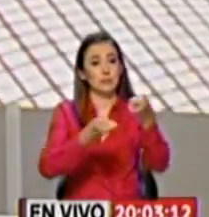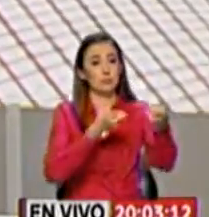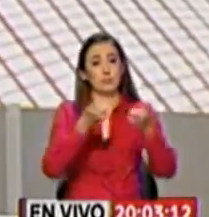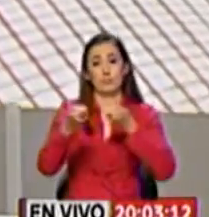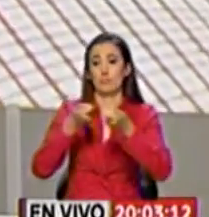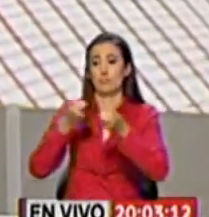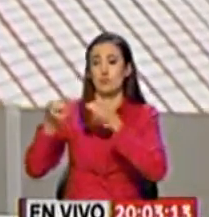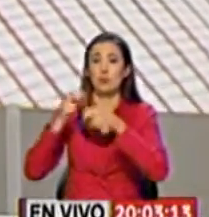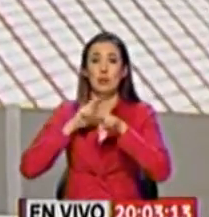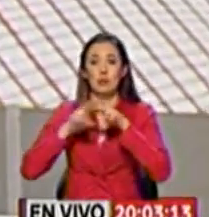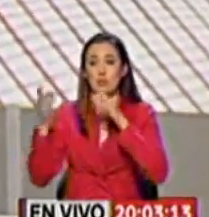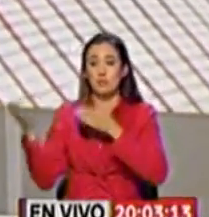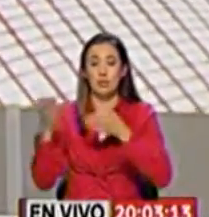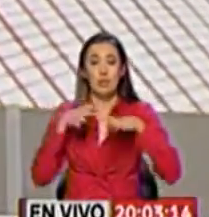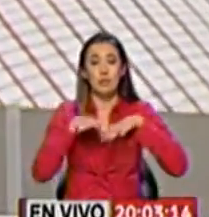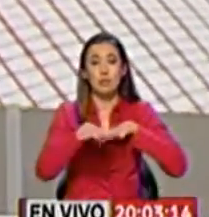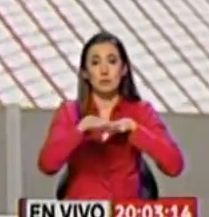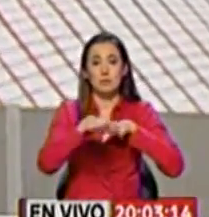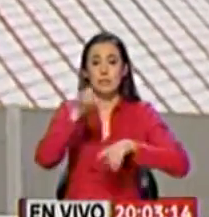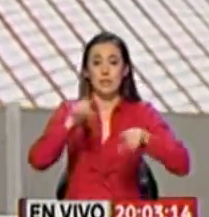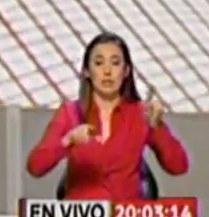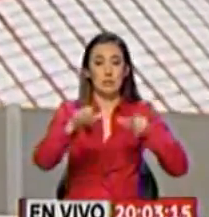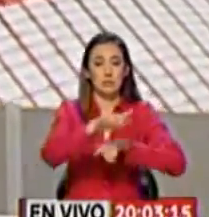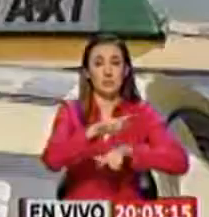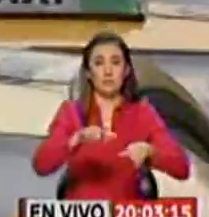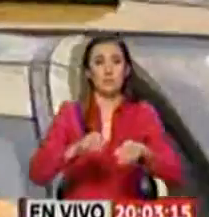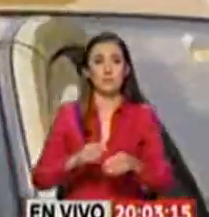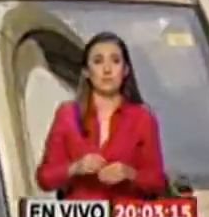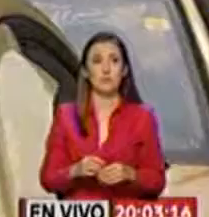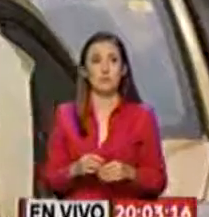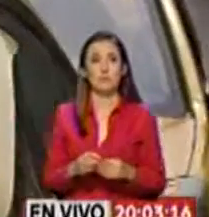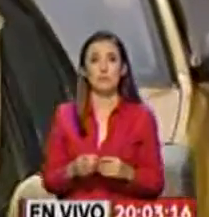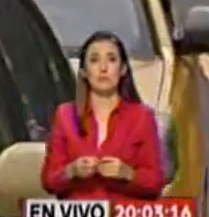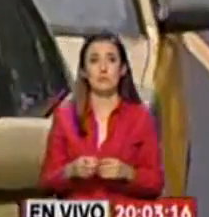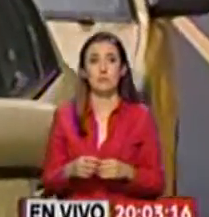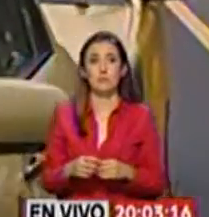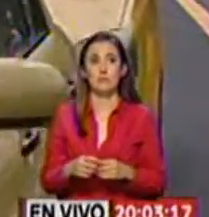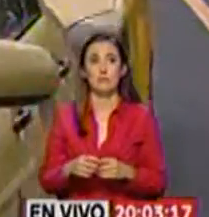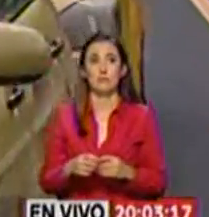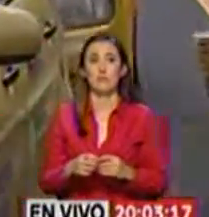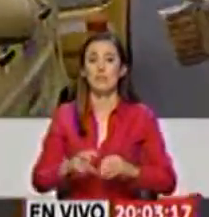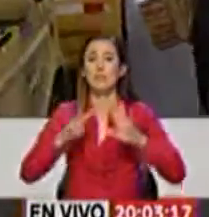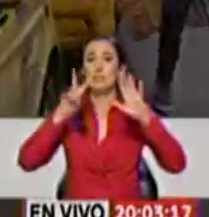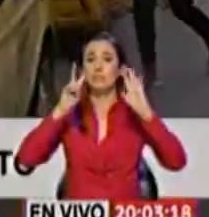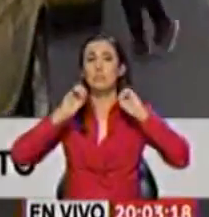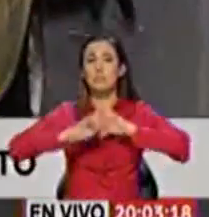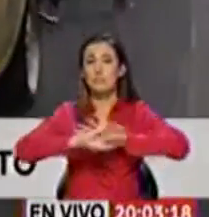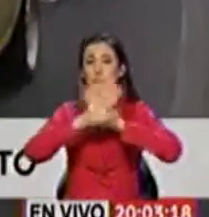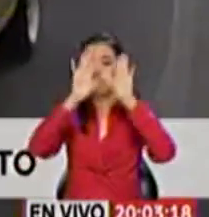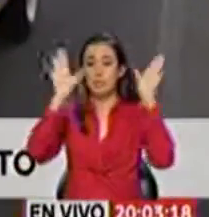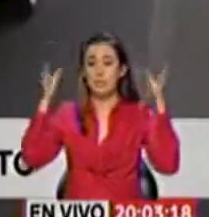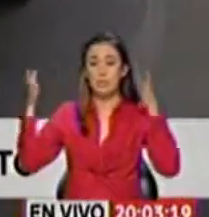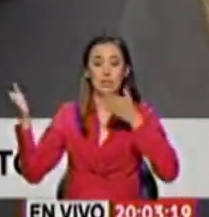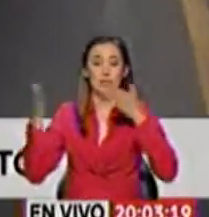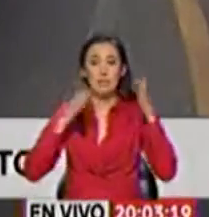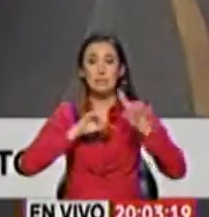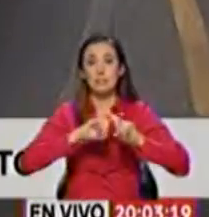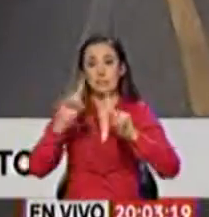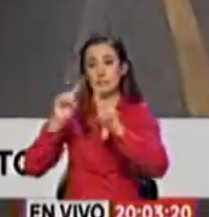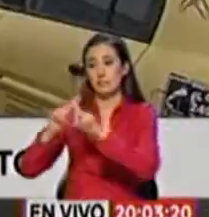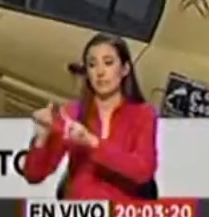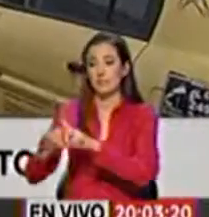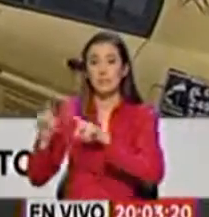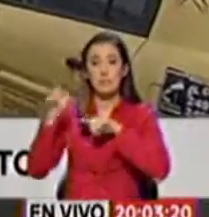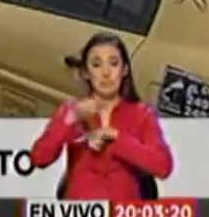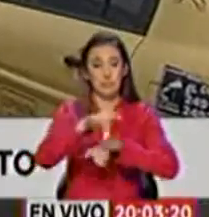jornada se registró congestión vehicular en varias zonas. Desde las 7 de la mañana, cientos de taxistas se aglomeraron en distintos puntos de la